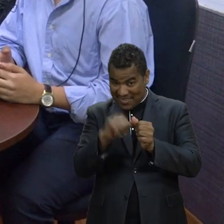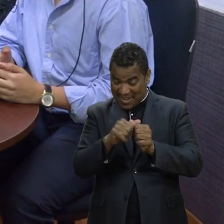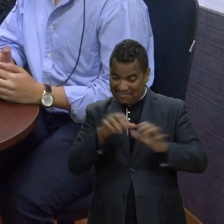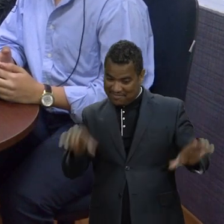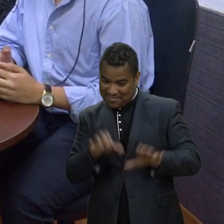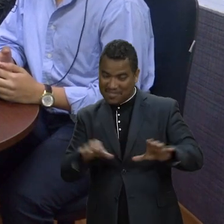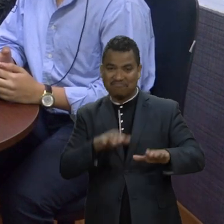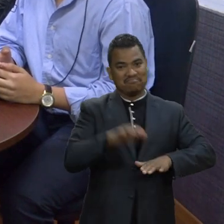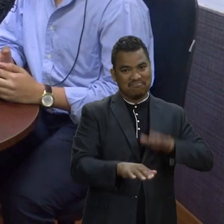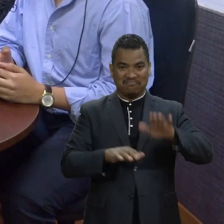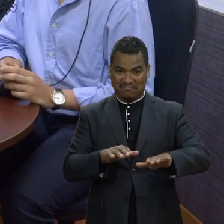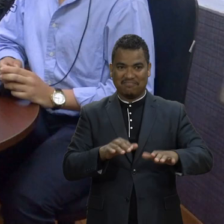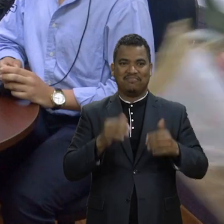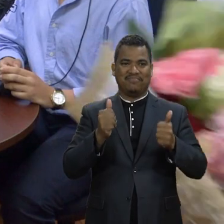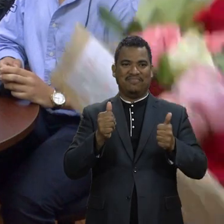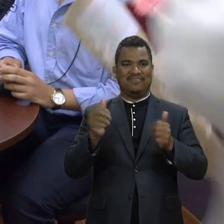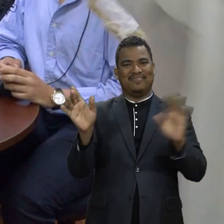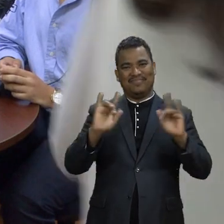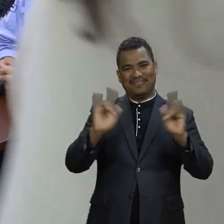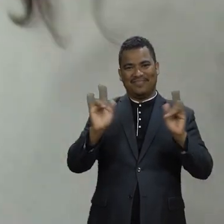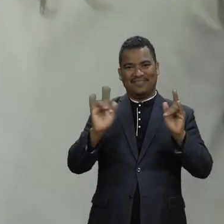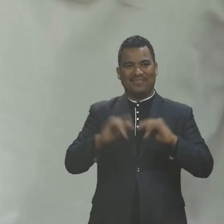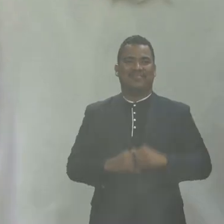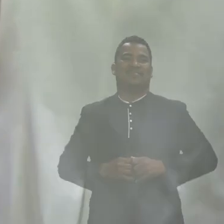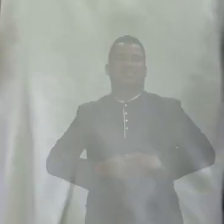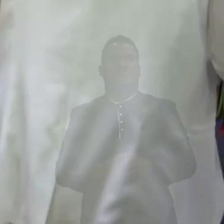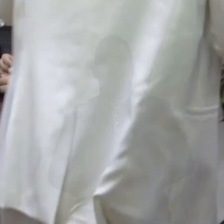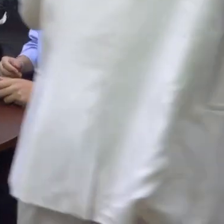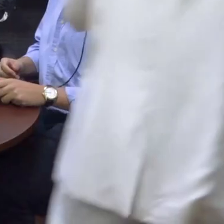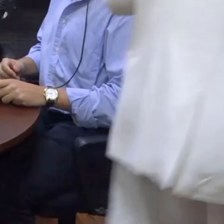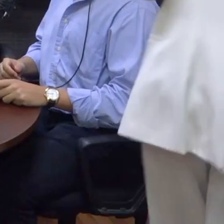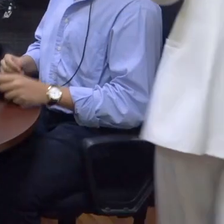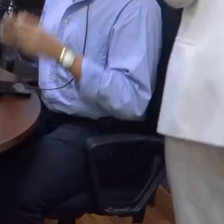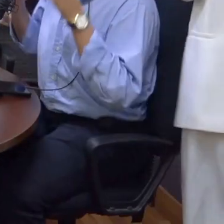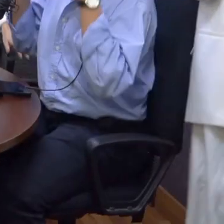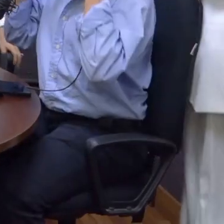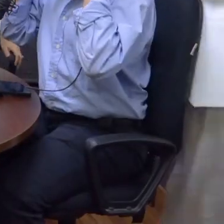al andar. Muchísimas gracias, Nuria. Bueno, pues. Miguel, Matrillé.